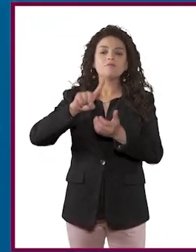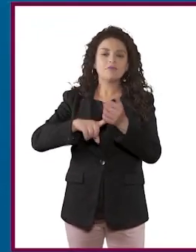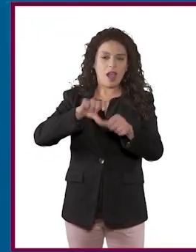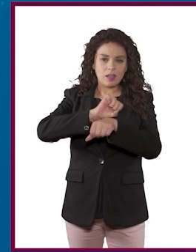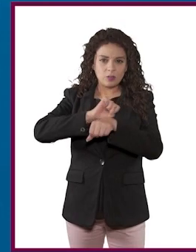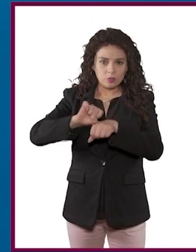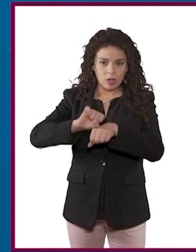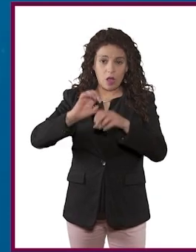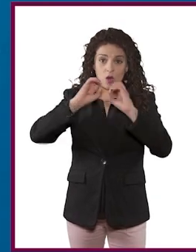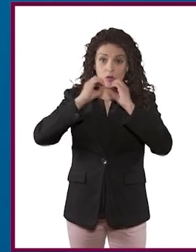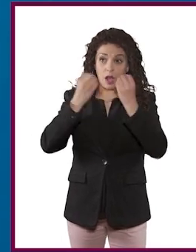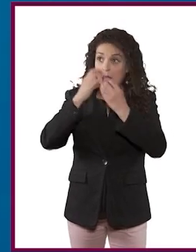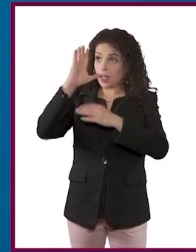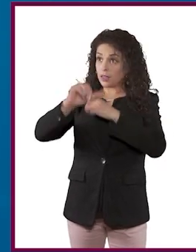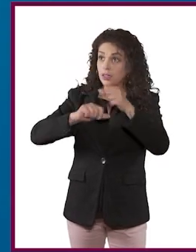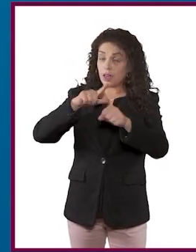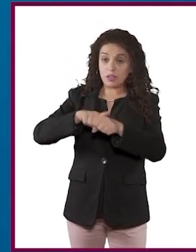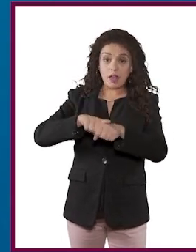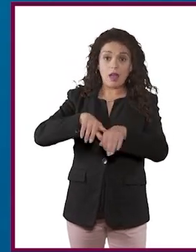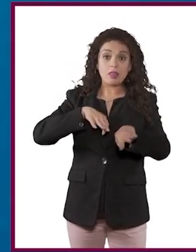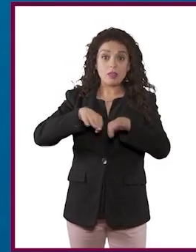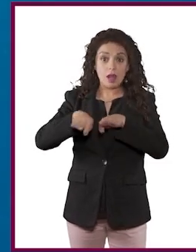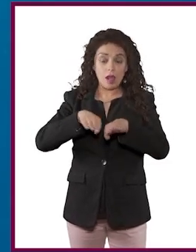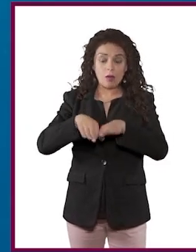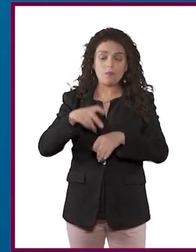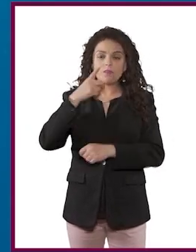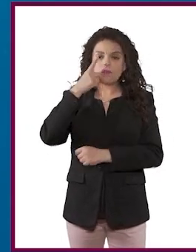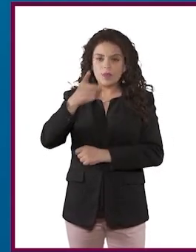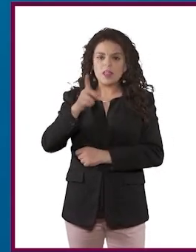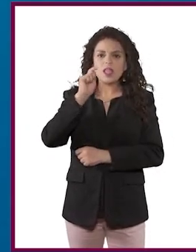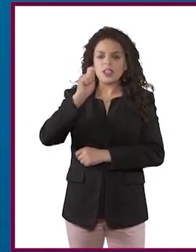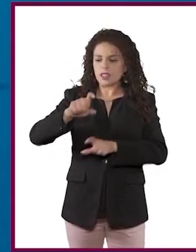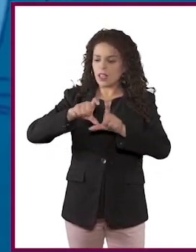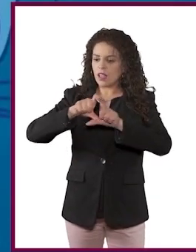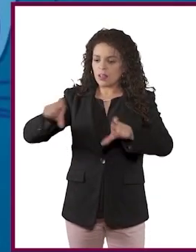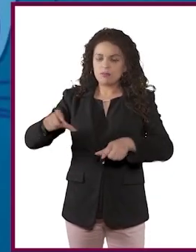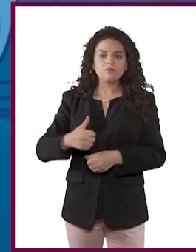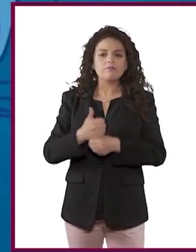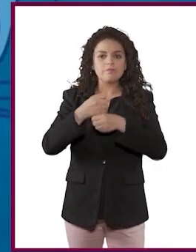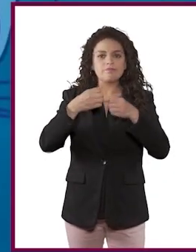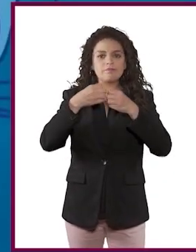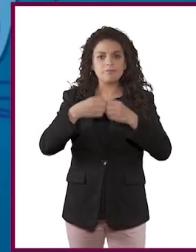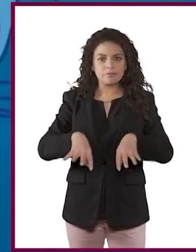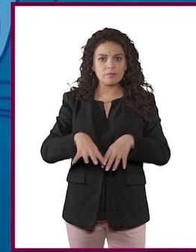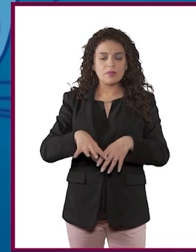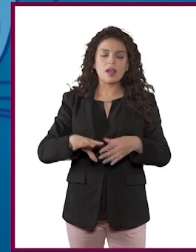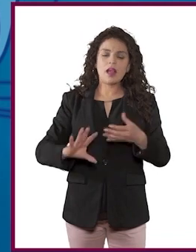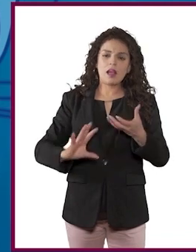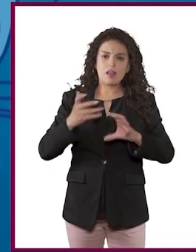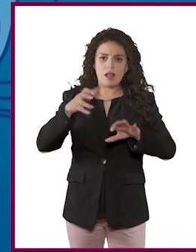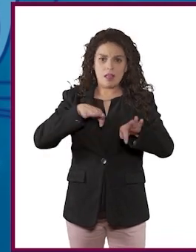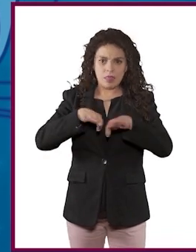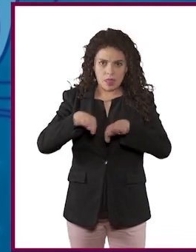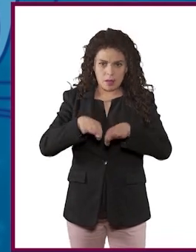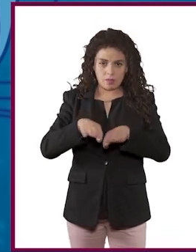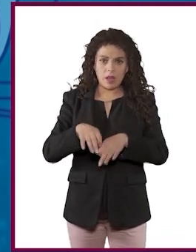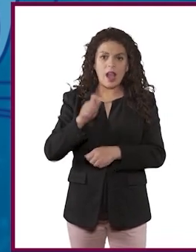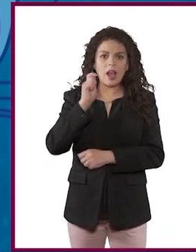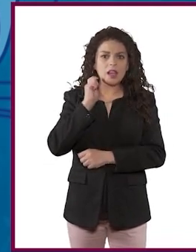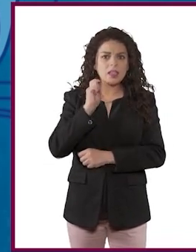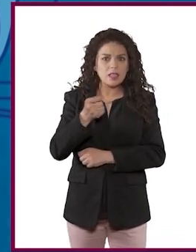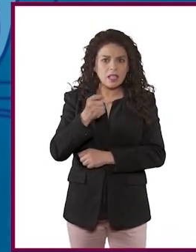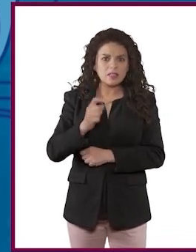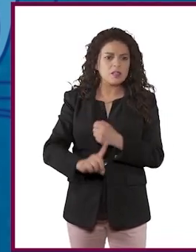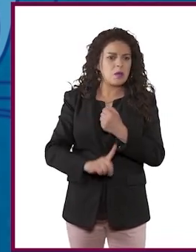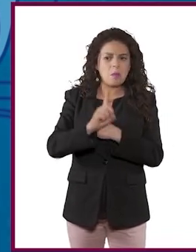Organización Internacional del Trabajo usa otra definición de violencia laboral: toda acción, incidente o comportamiento